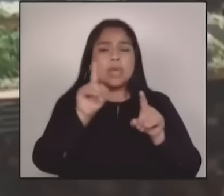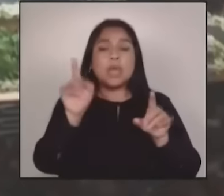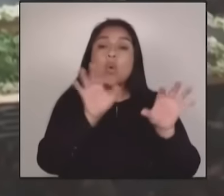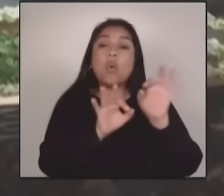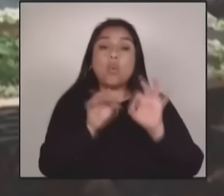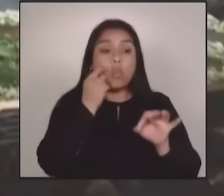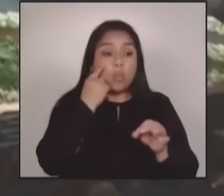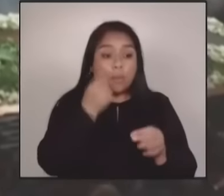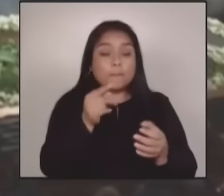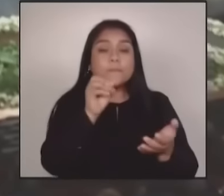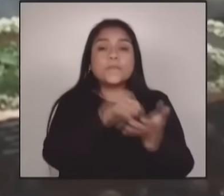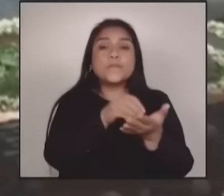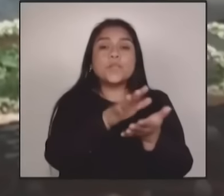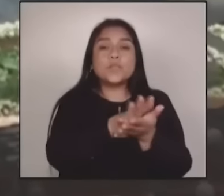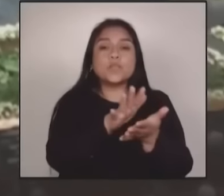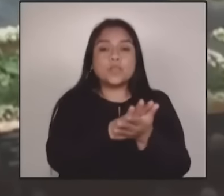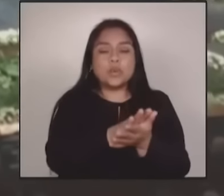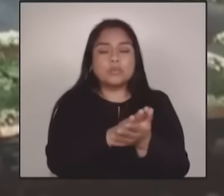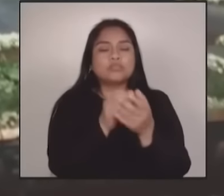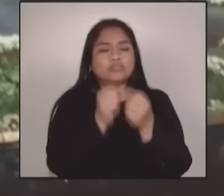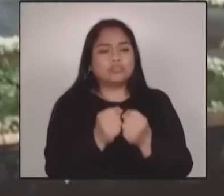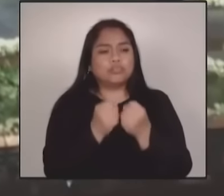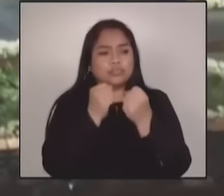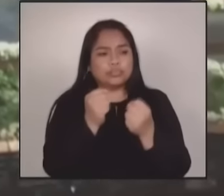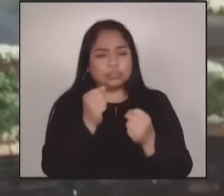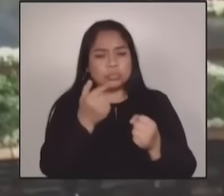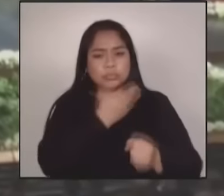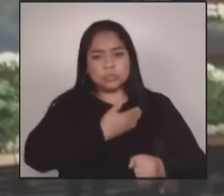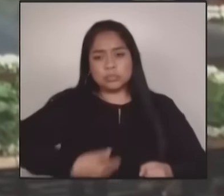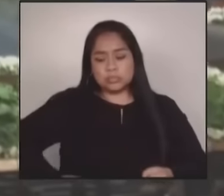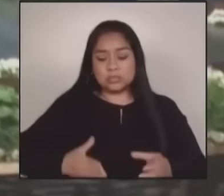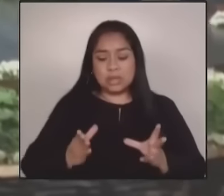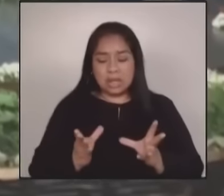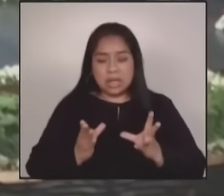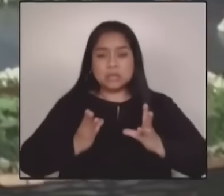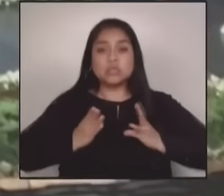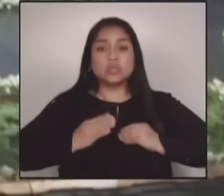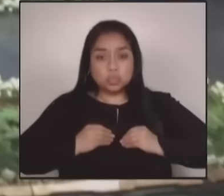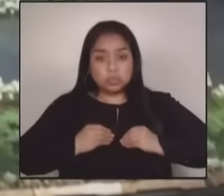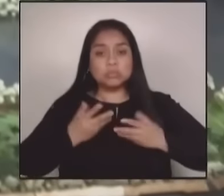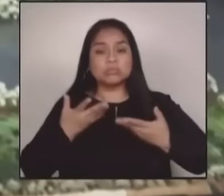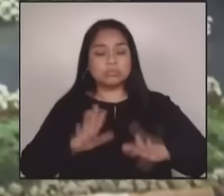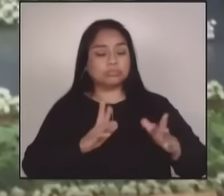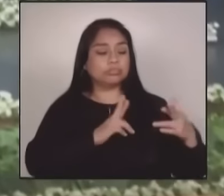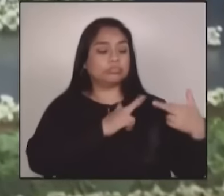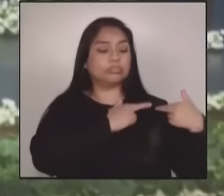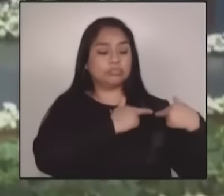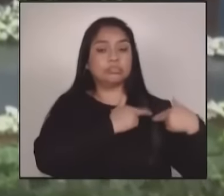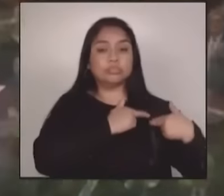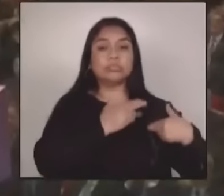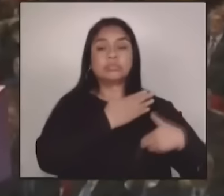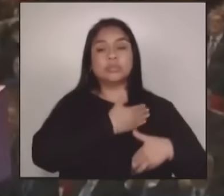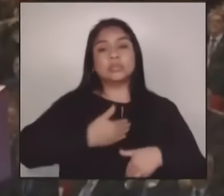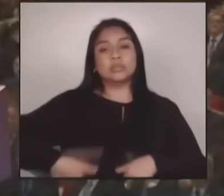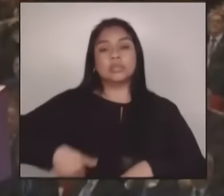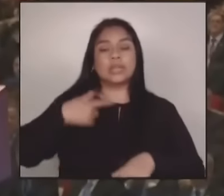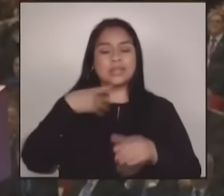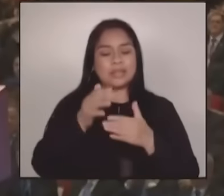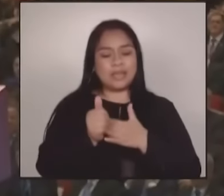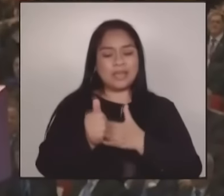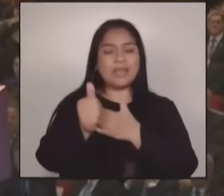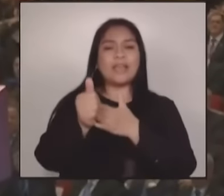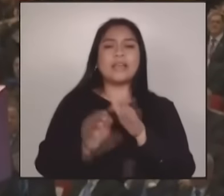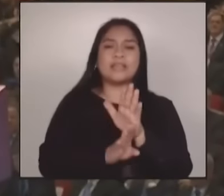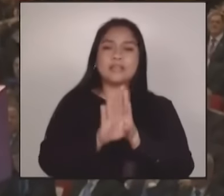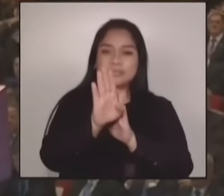posibilitados por un Estado que finalmente asumirá su responsabilidad histórica de guiar el